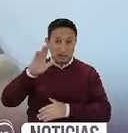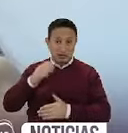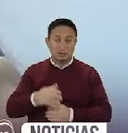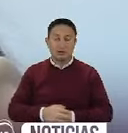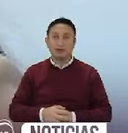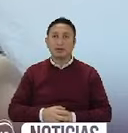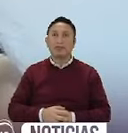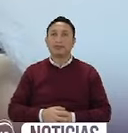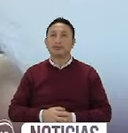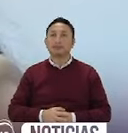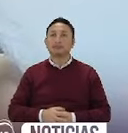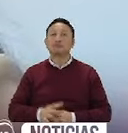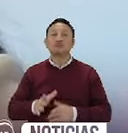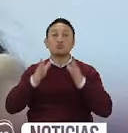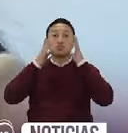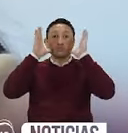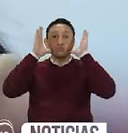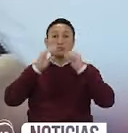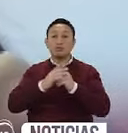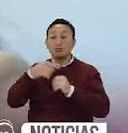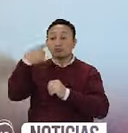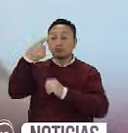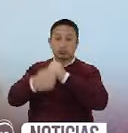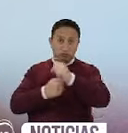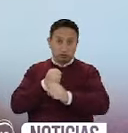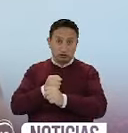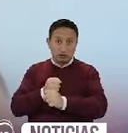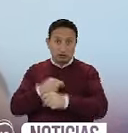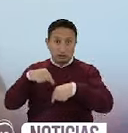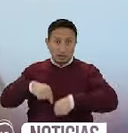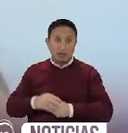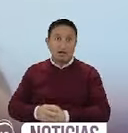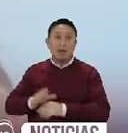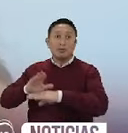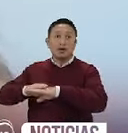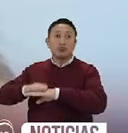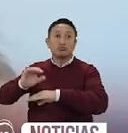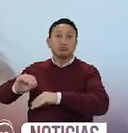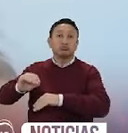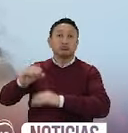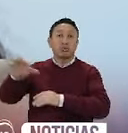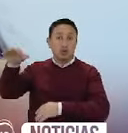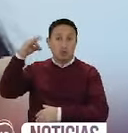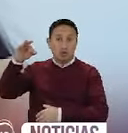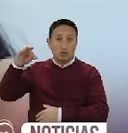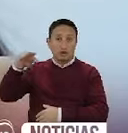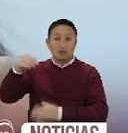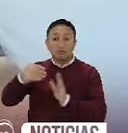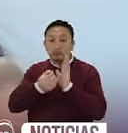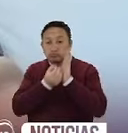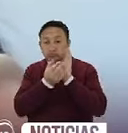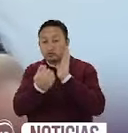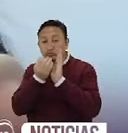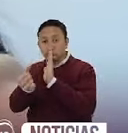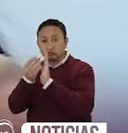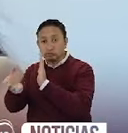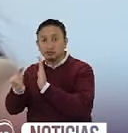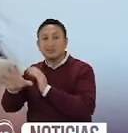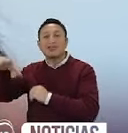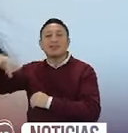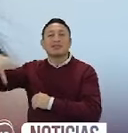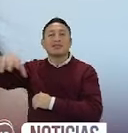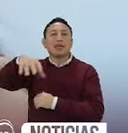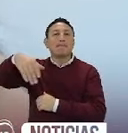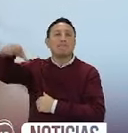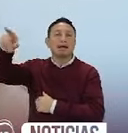A partir de diciembre y el siguiente año, realizar la socialización de este documento en territorio, sobre todo en las provincias con